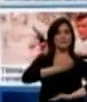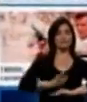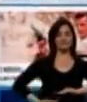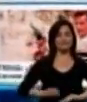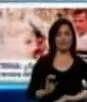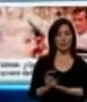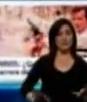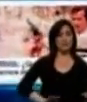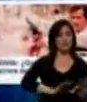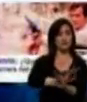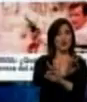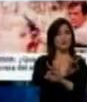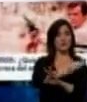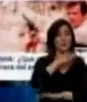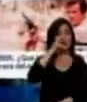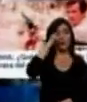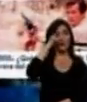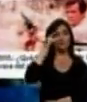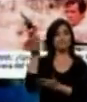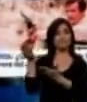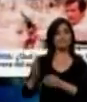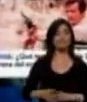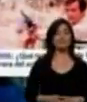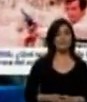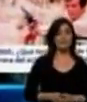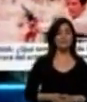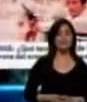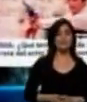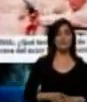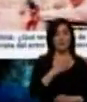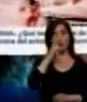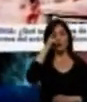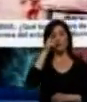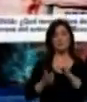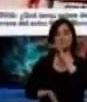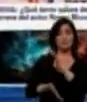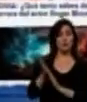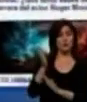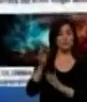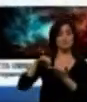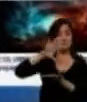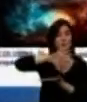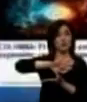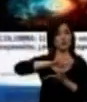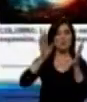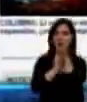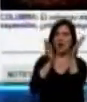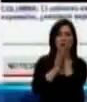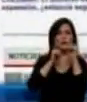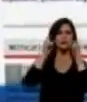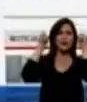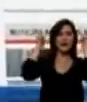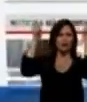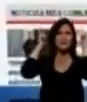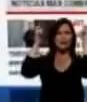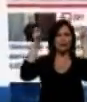Ecuador y reemplaza a un ovacionado Rafael Correa. El mandatario saliente se retiró de la sede de la Asamblea Nacional en medio de aplausos y gritos